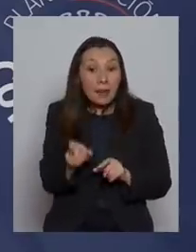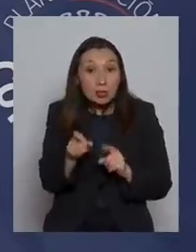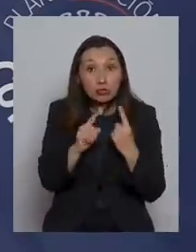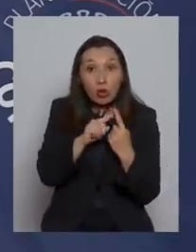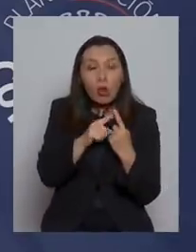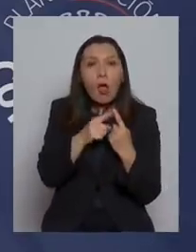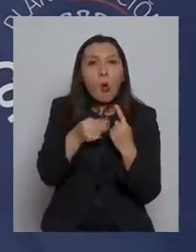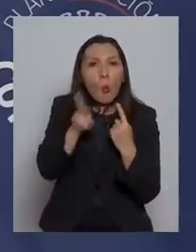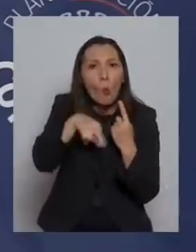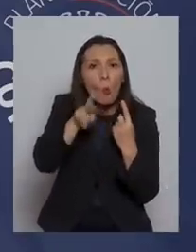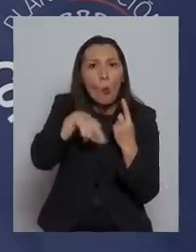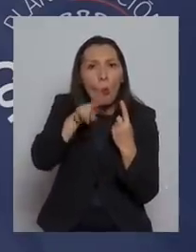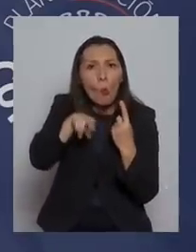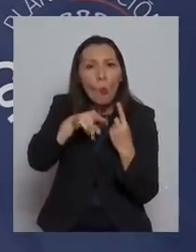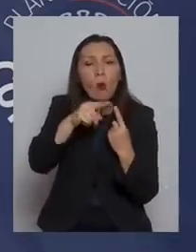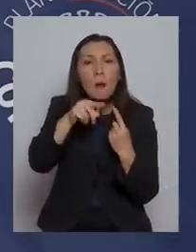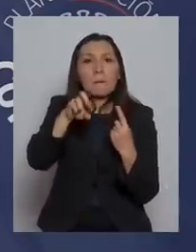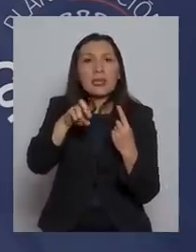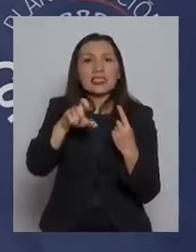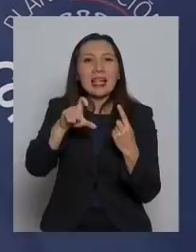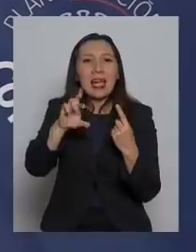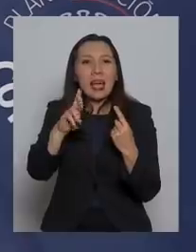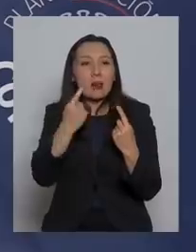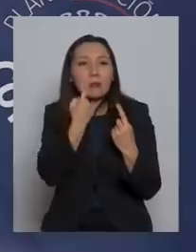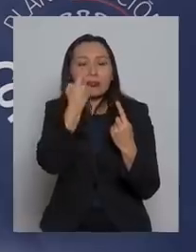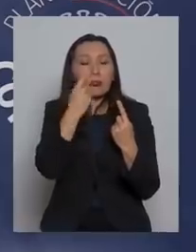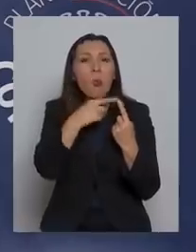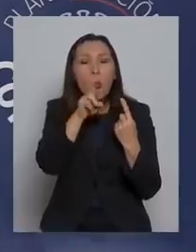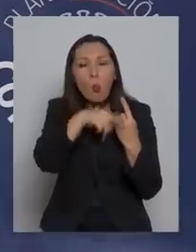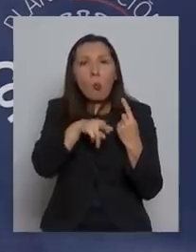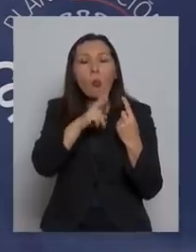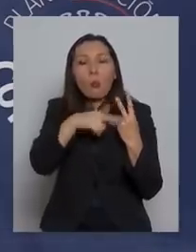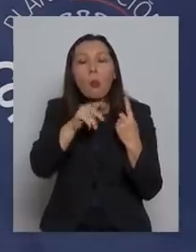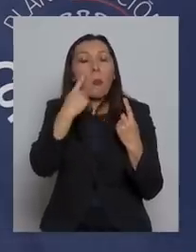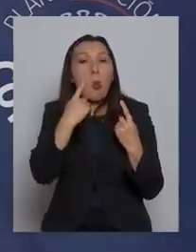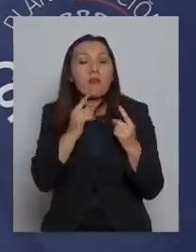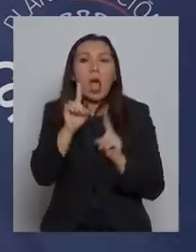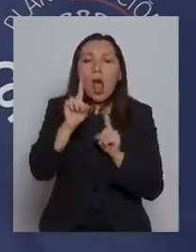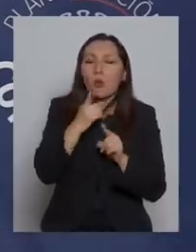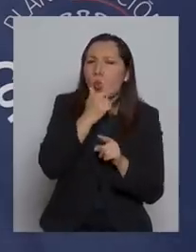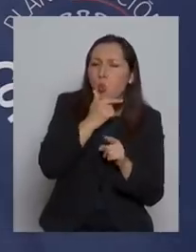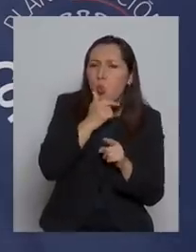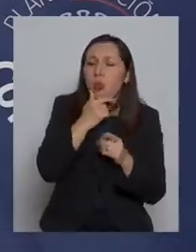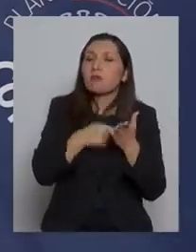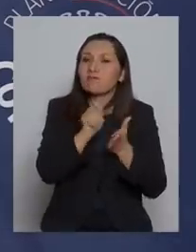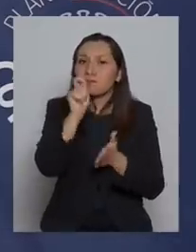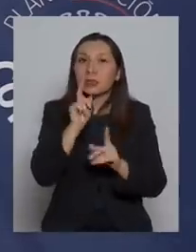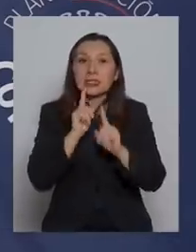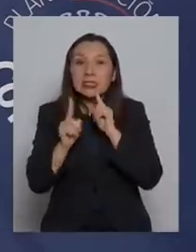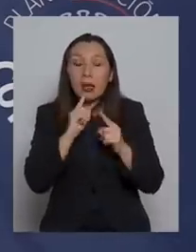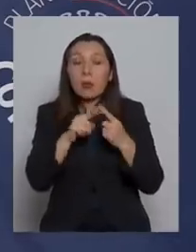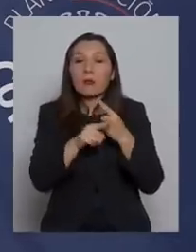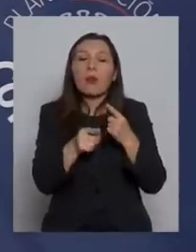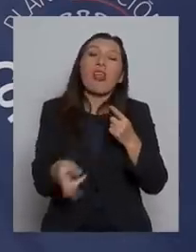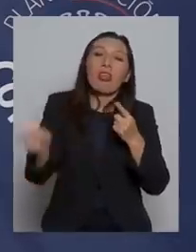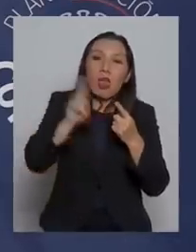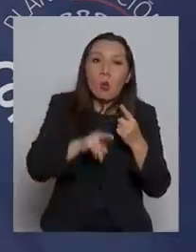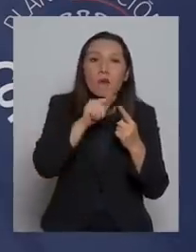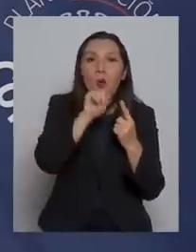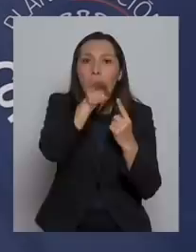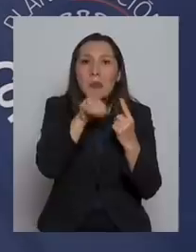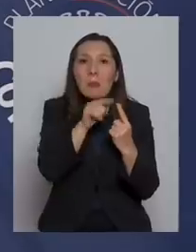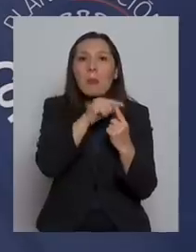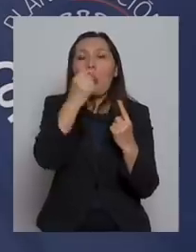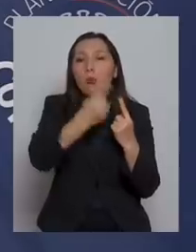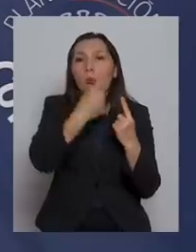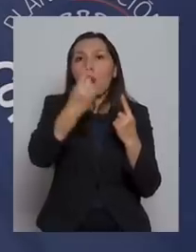persona varias veces un examen de PCR, o al principio había que repetirlos cuando se validaban los exámenes, de manera tal que